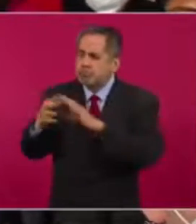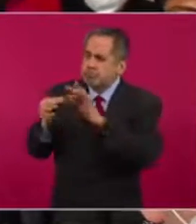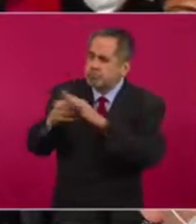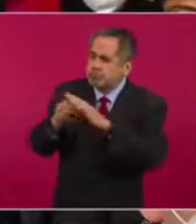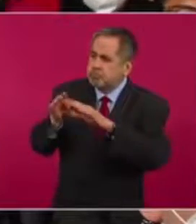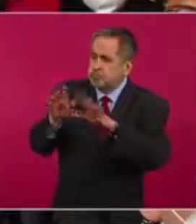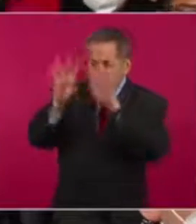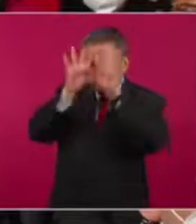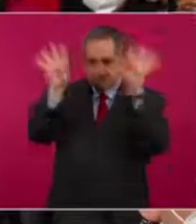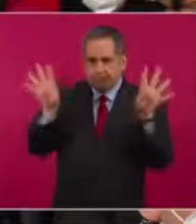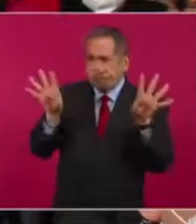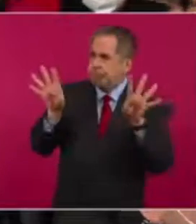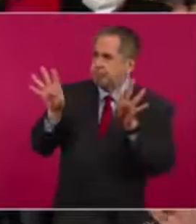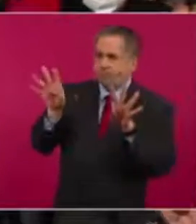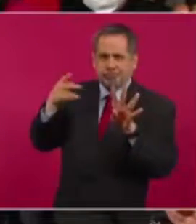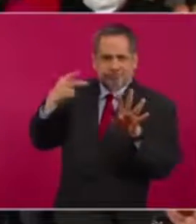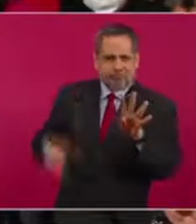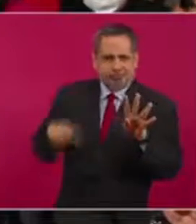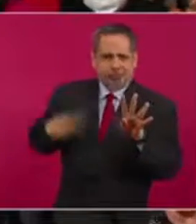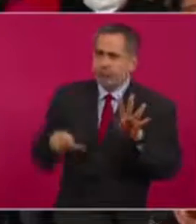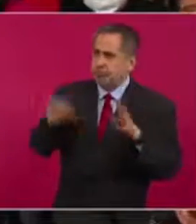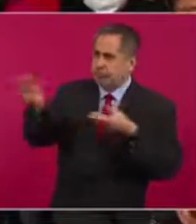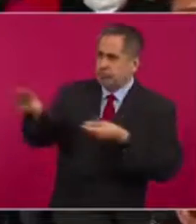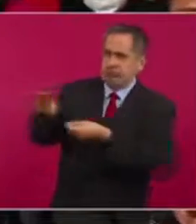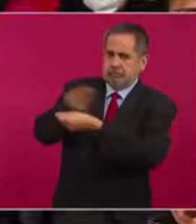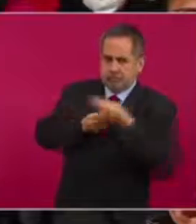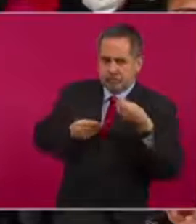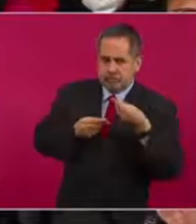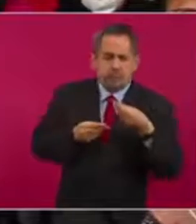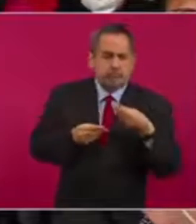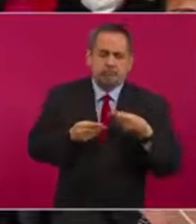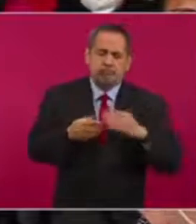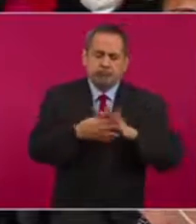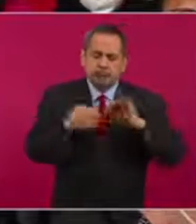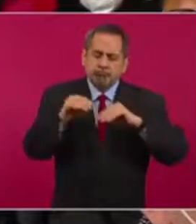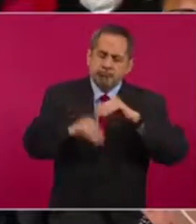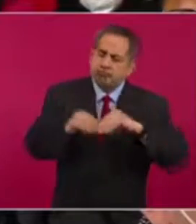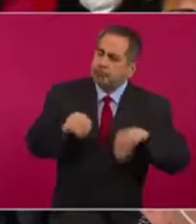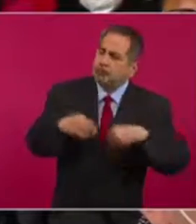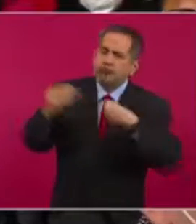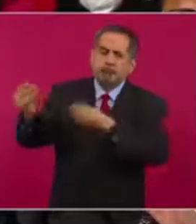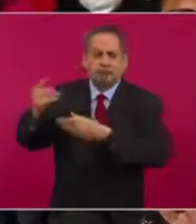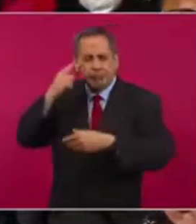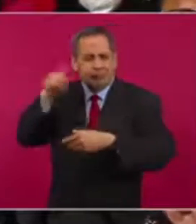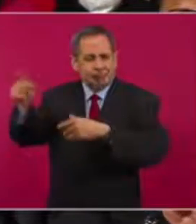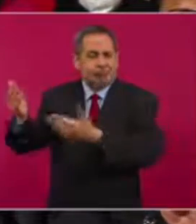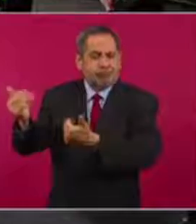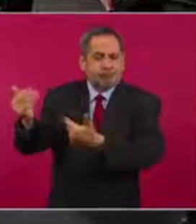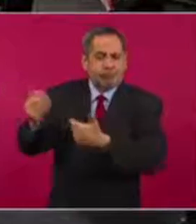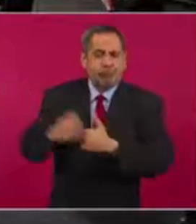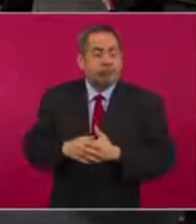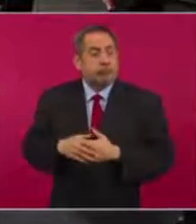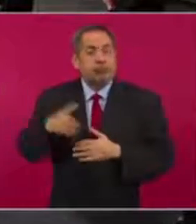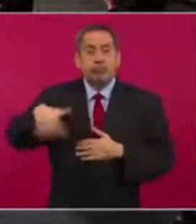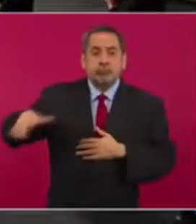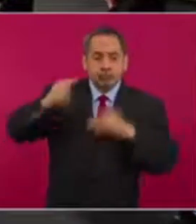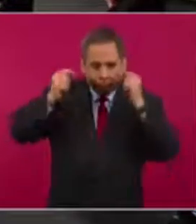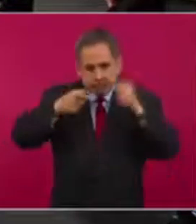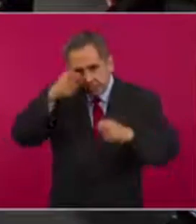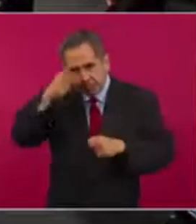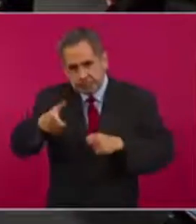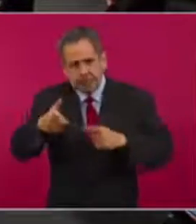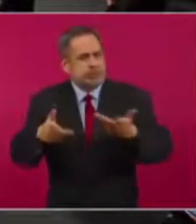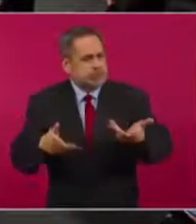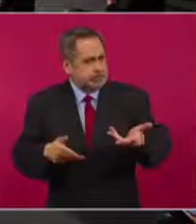audioguías mostrando la historia real de cómo llegó allá y que, bueno, pues los turistas se están enterando de esto.